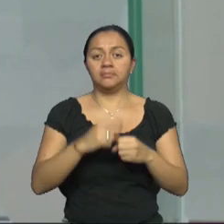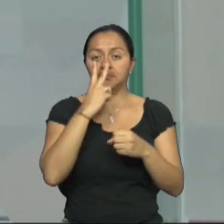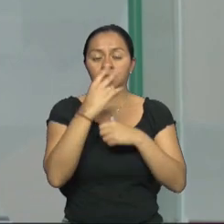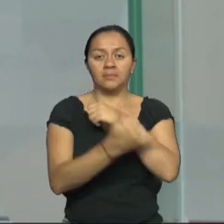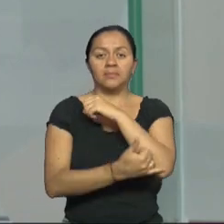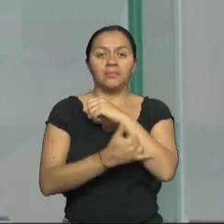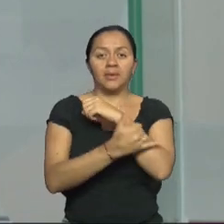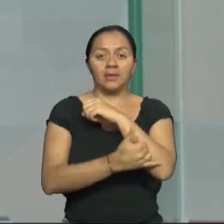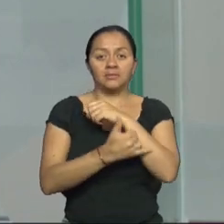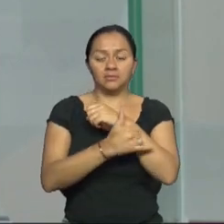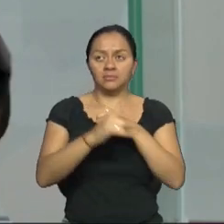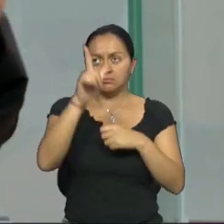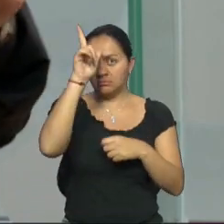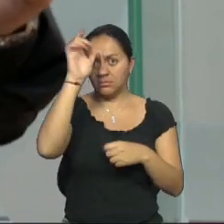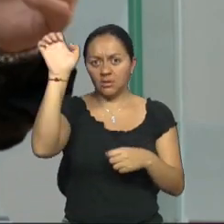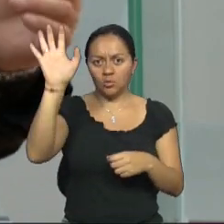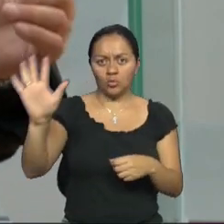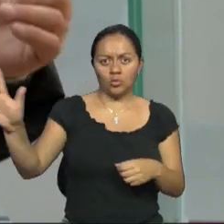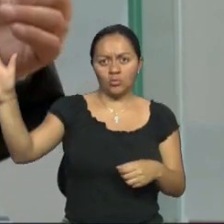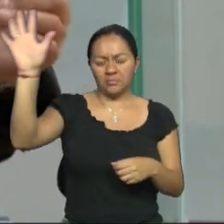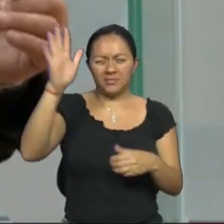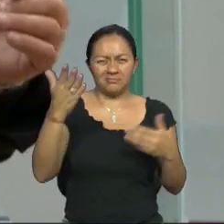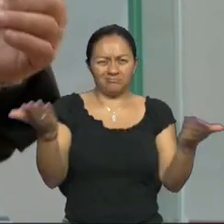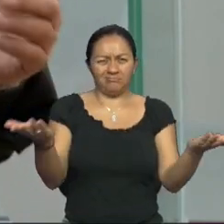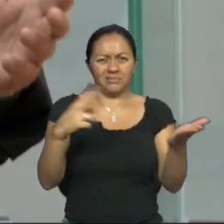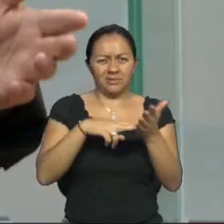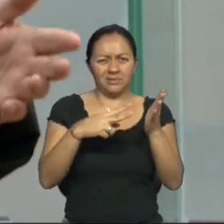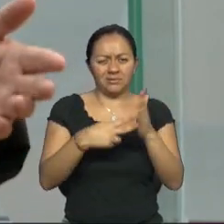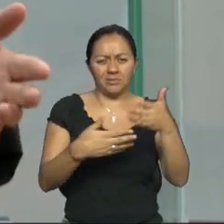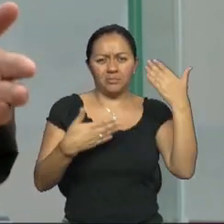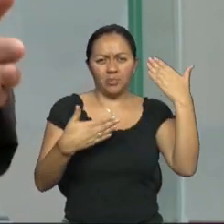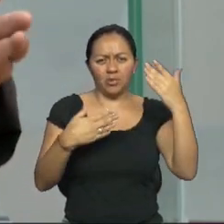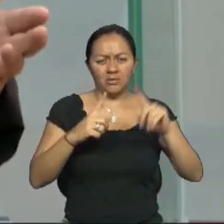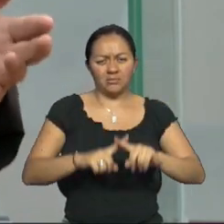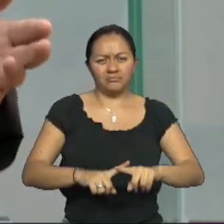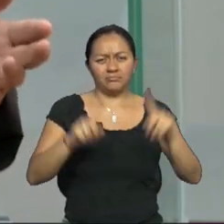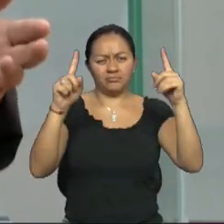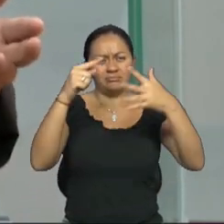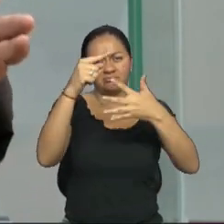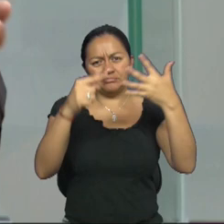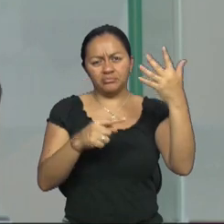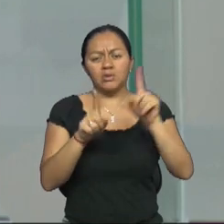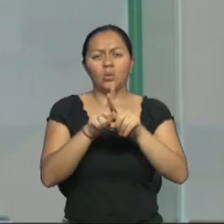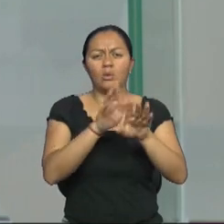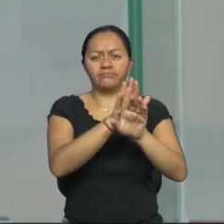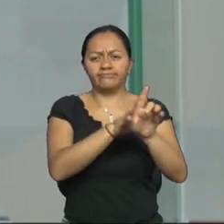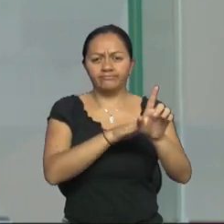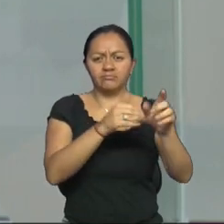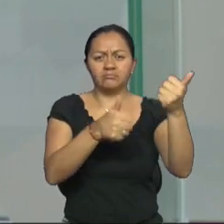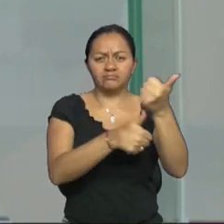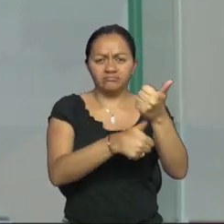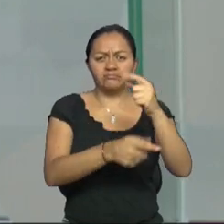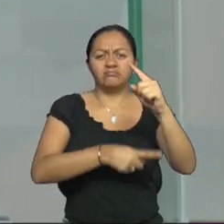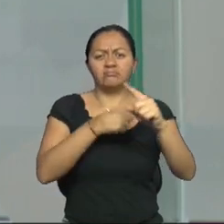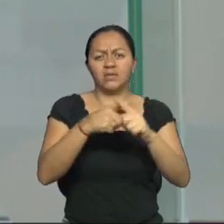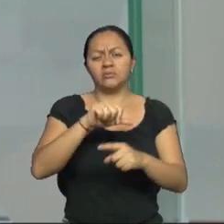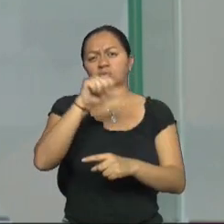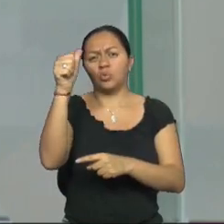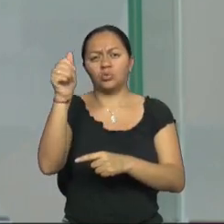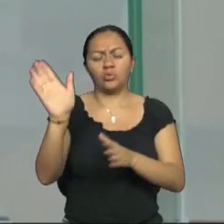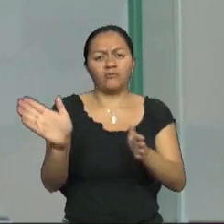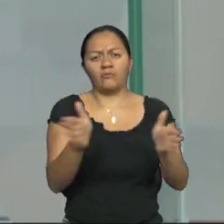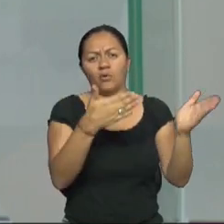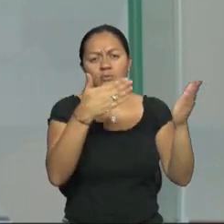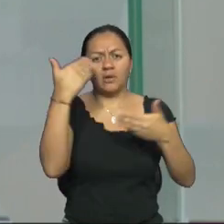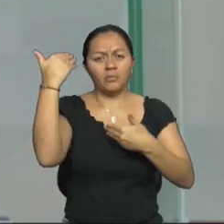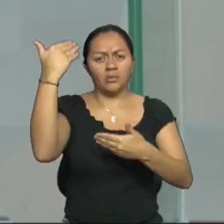países nórdicos tienen otro tipo de políticas más asistencialistas o otro tipo de políticas que no se